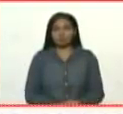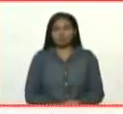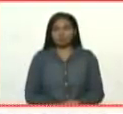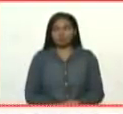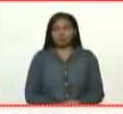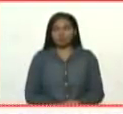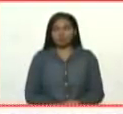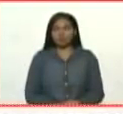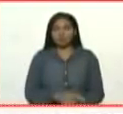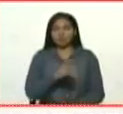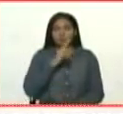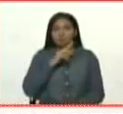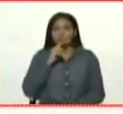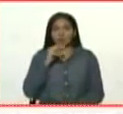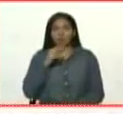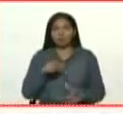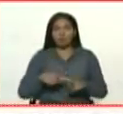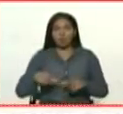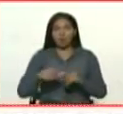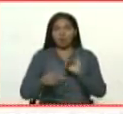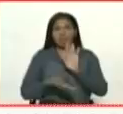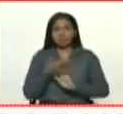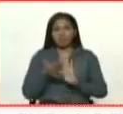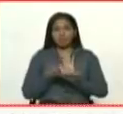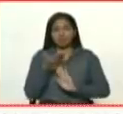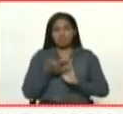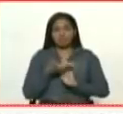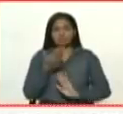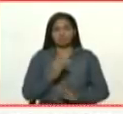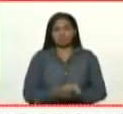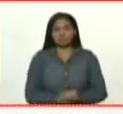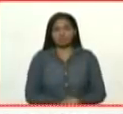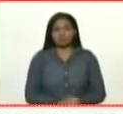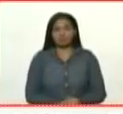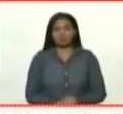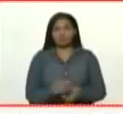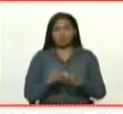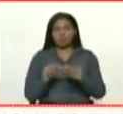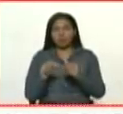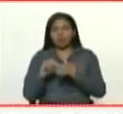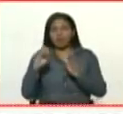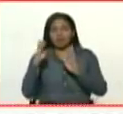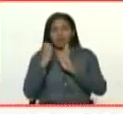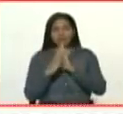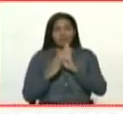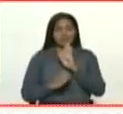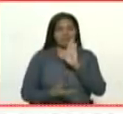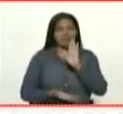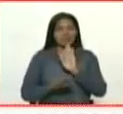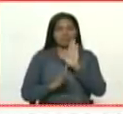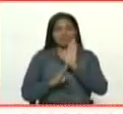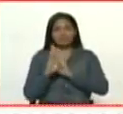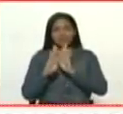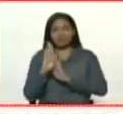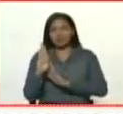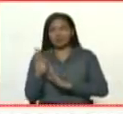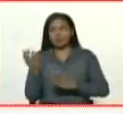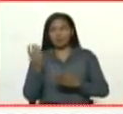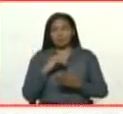ocupando espacios muy importantes en la estrategia de desarrollo de